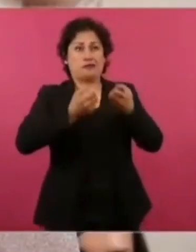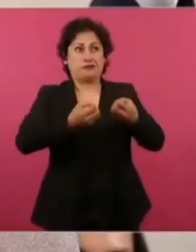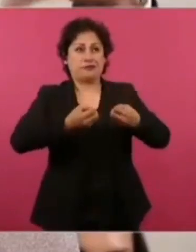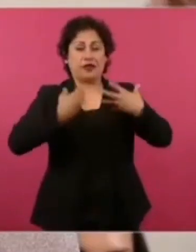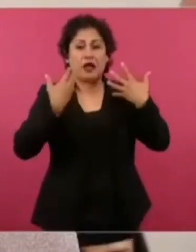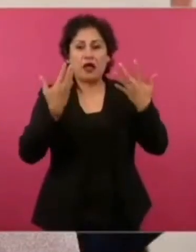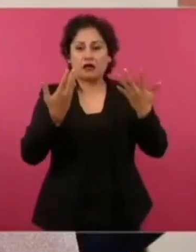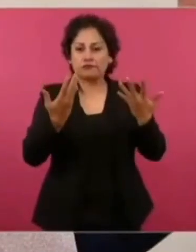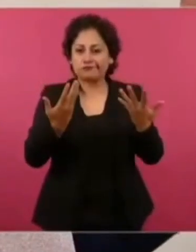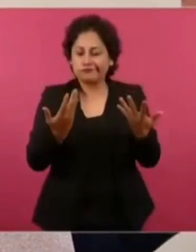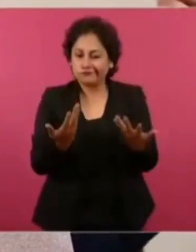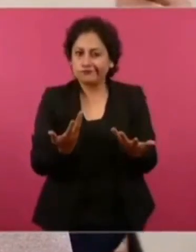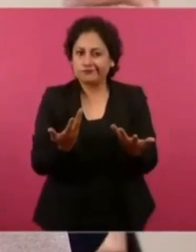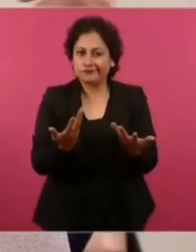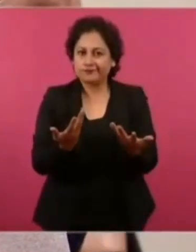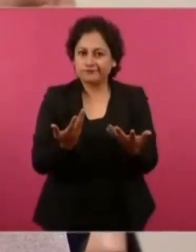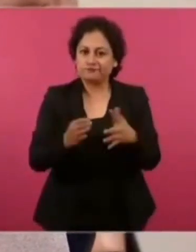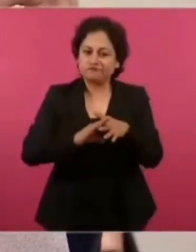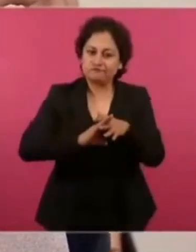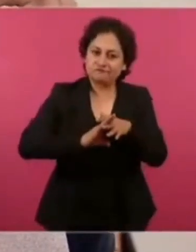Y ahora